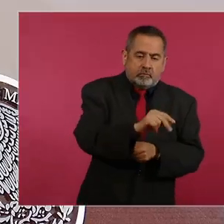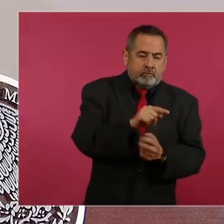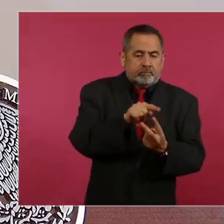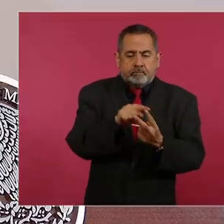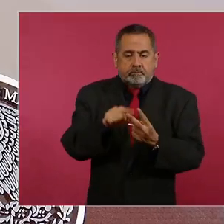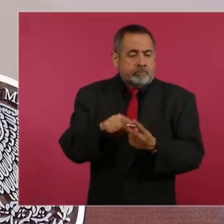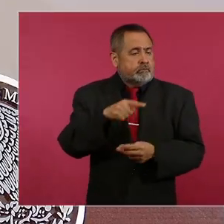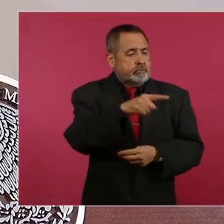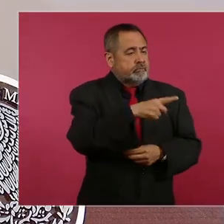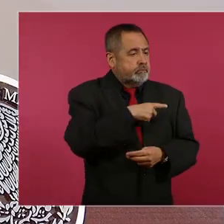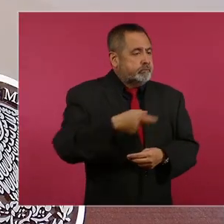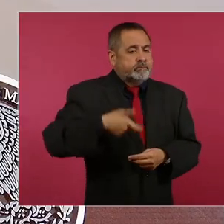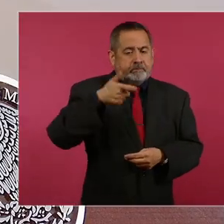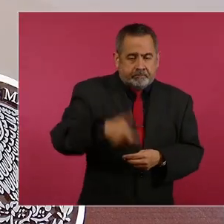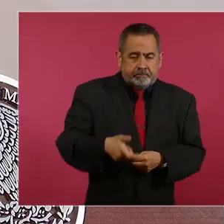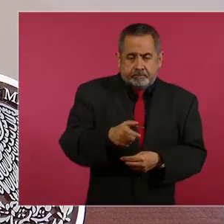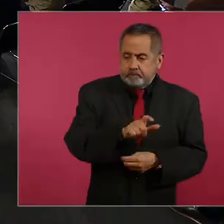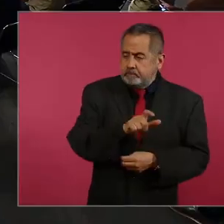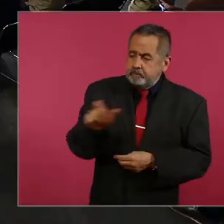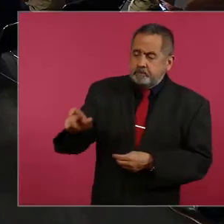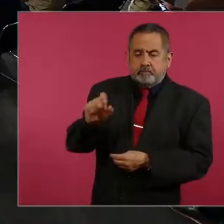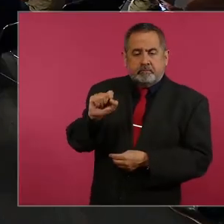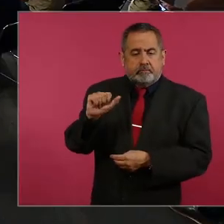contribuyente tenga que pagar para el fisco.